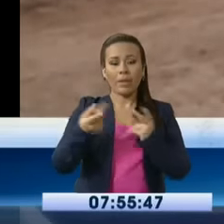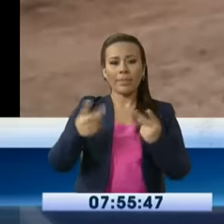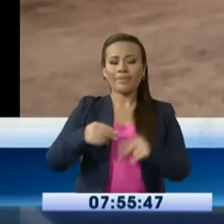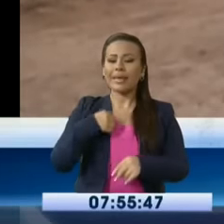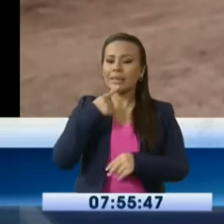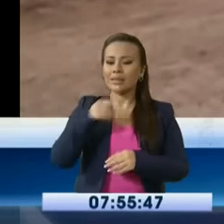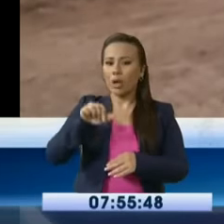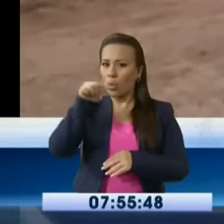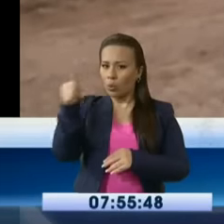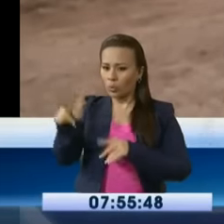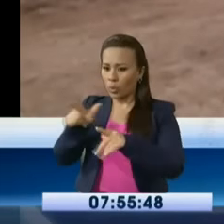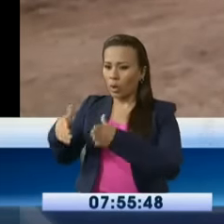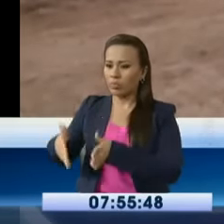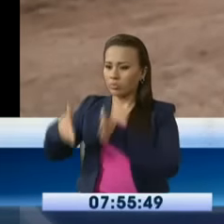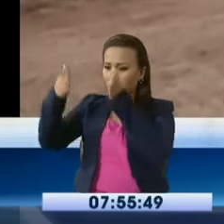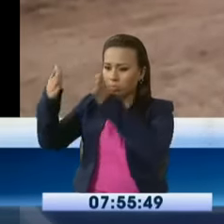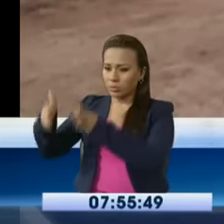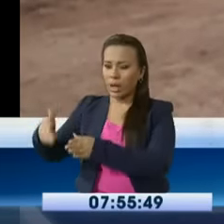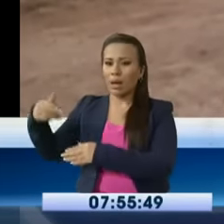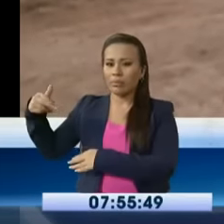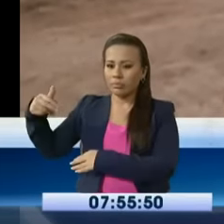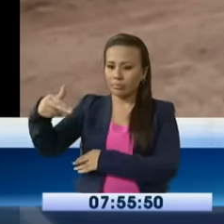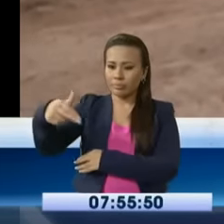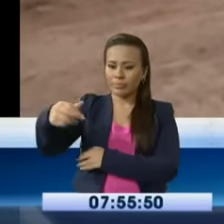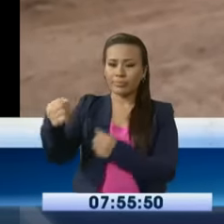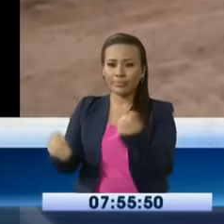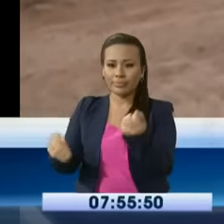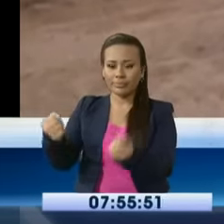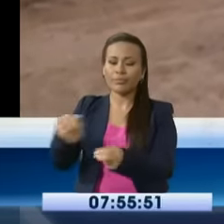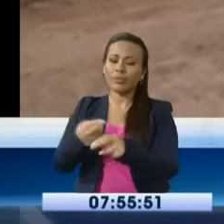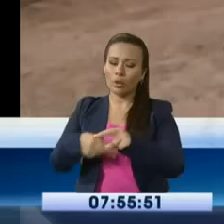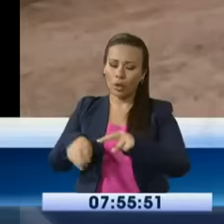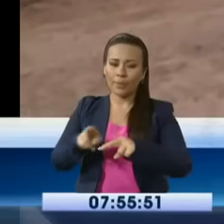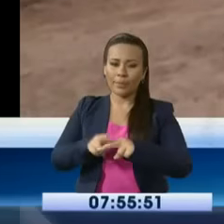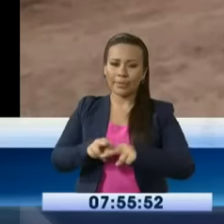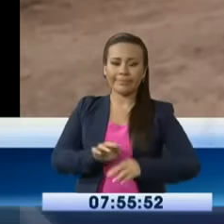para permitir el normal tránsito vehicular.